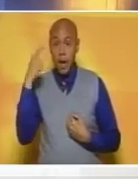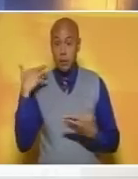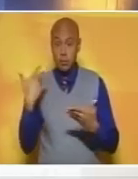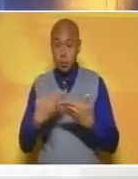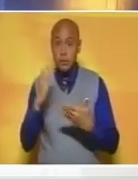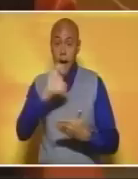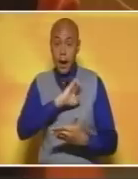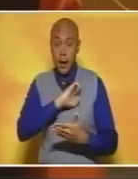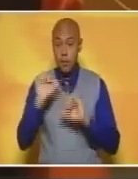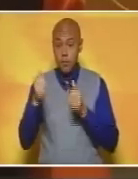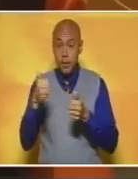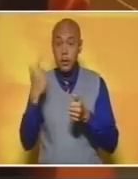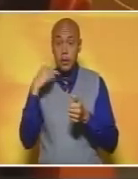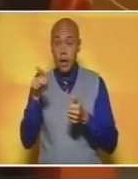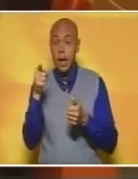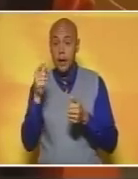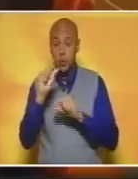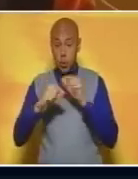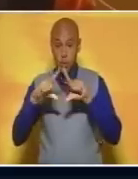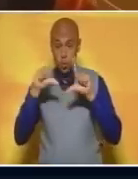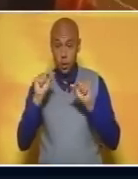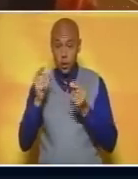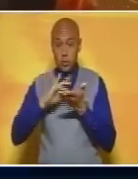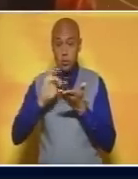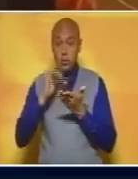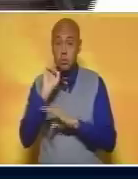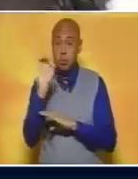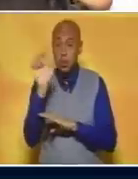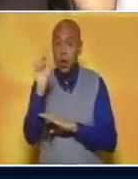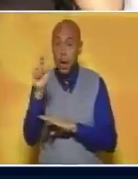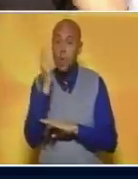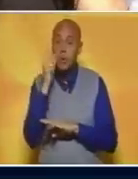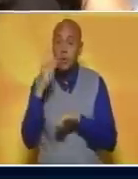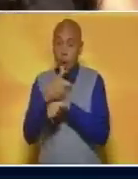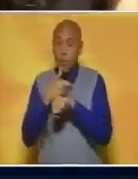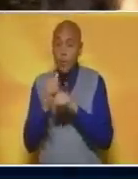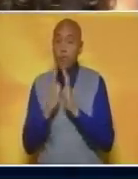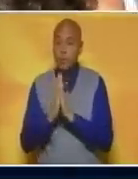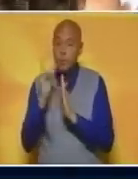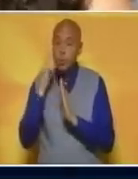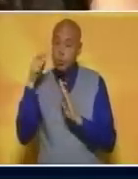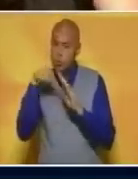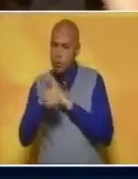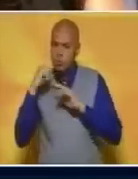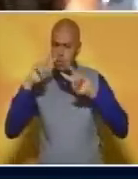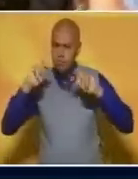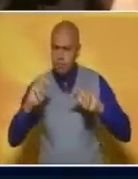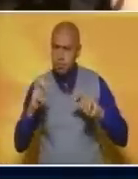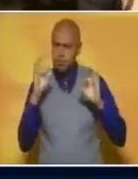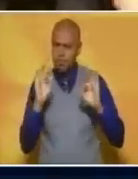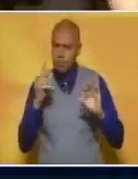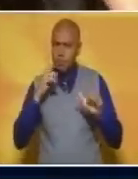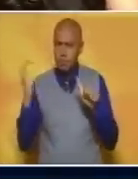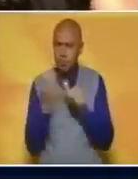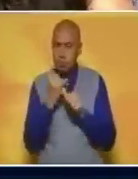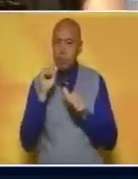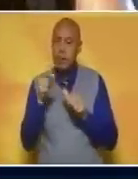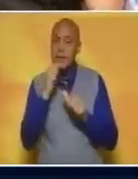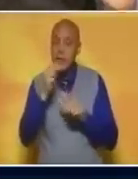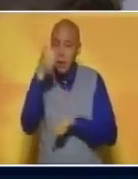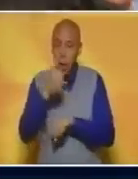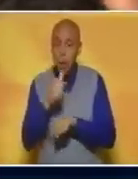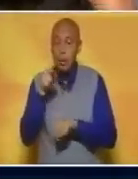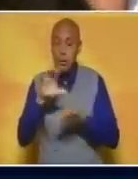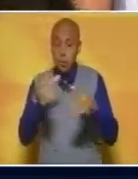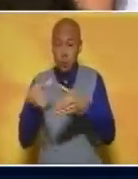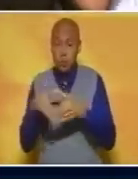2020. Mediante su cuenta en Twitter, la comisión solicitó a las autoridades competentes investigar imparcial y efectivamente los casos y